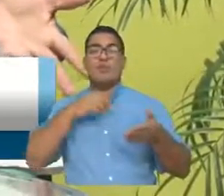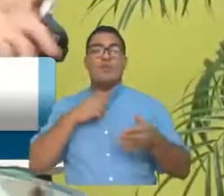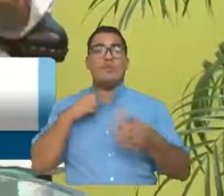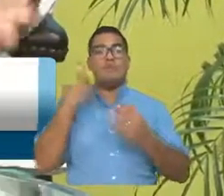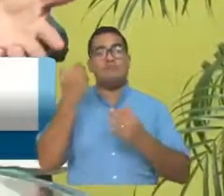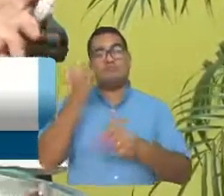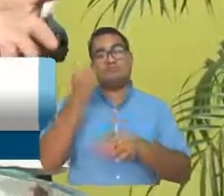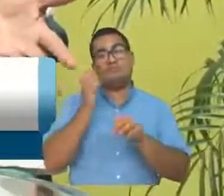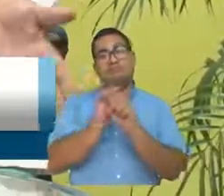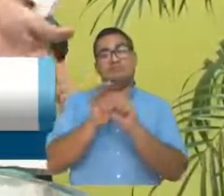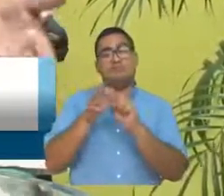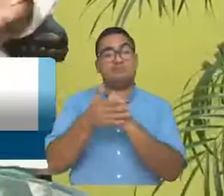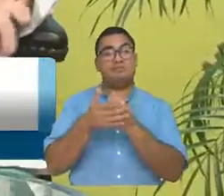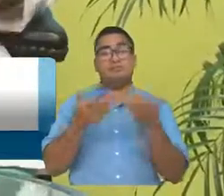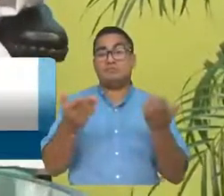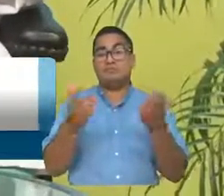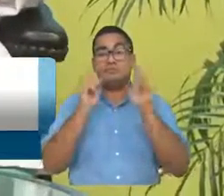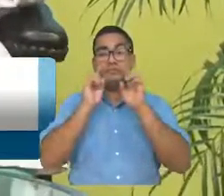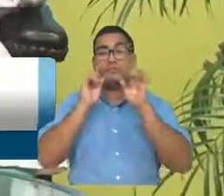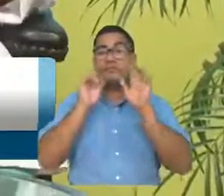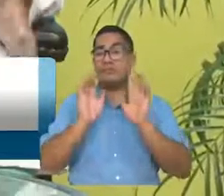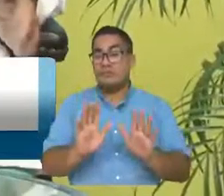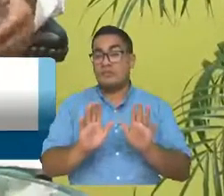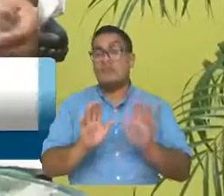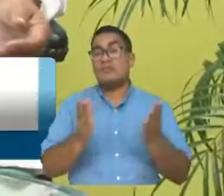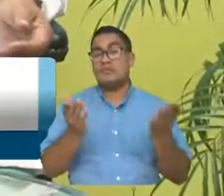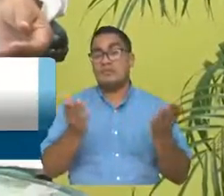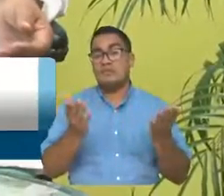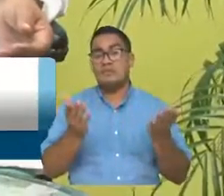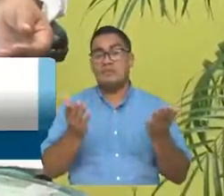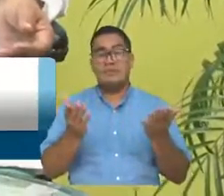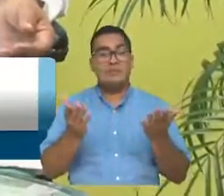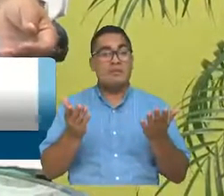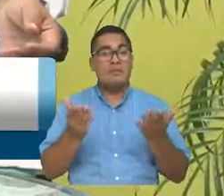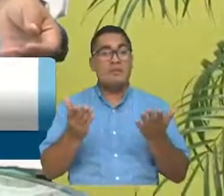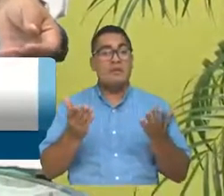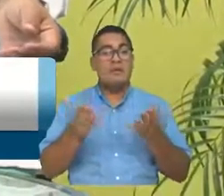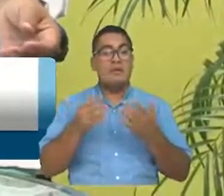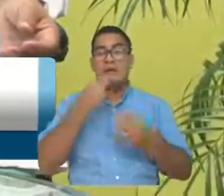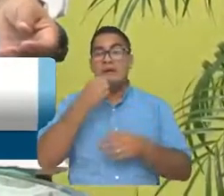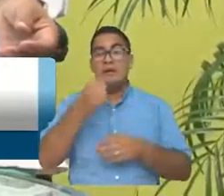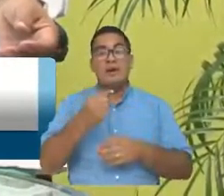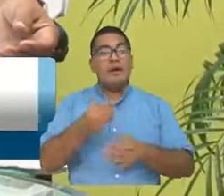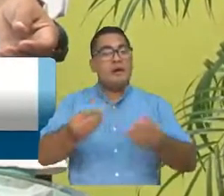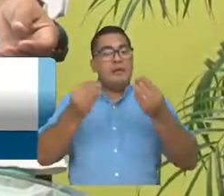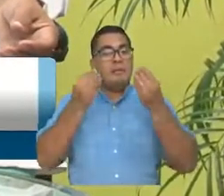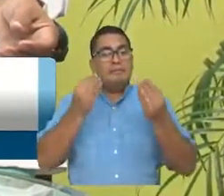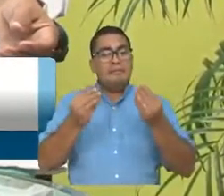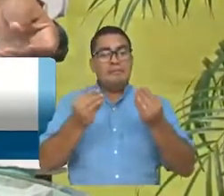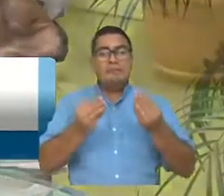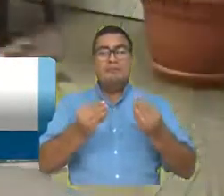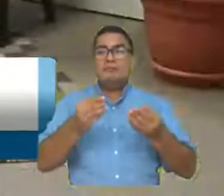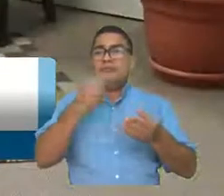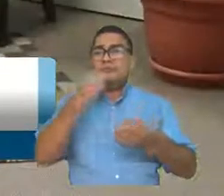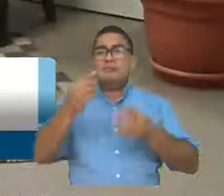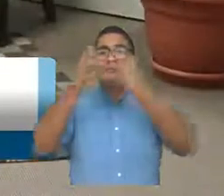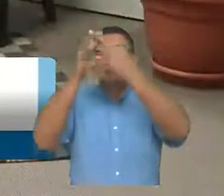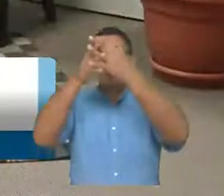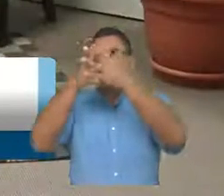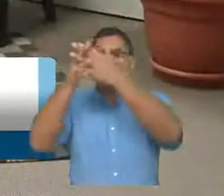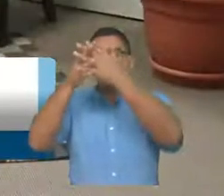pongamos un ejemplo, una carta, pues, y yo he contaminado mi mano y después contamino... O algún artículo. Que sí, y